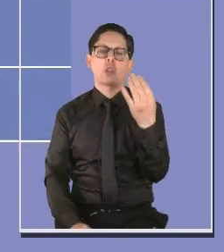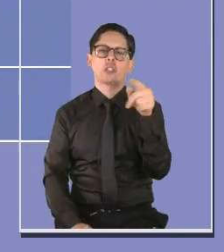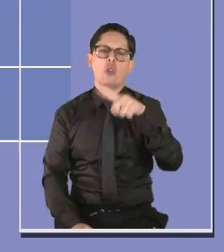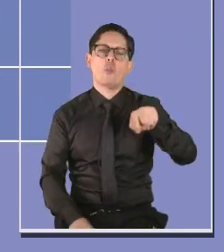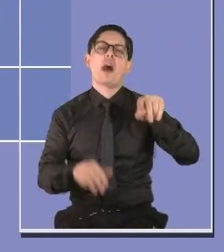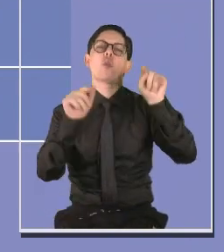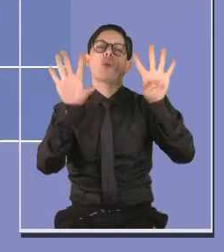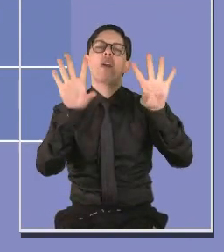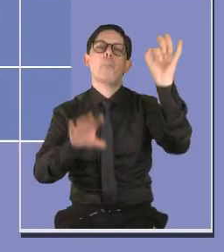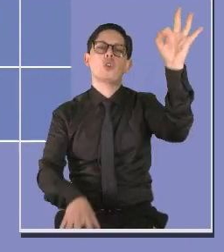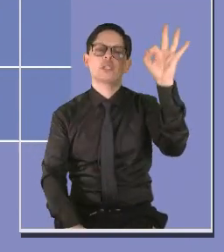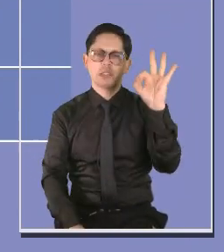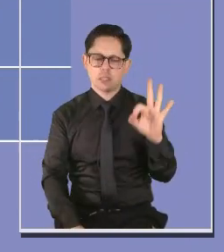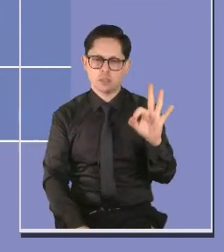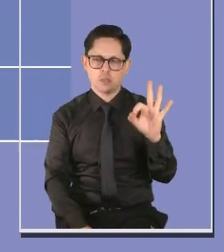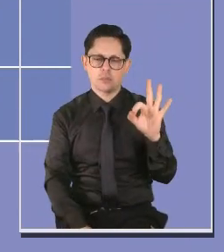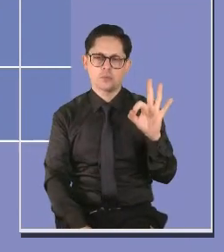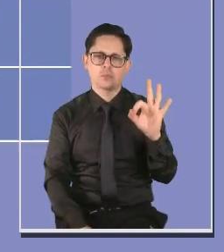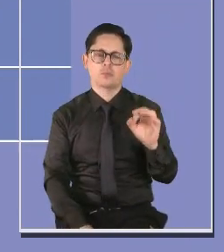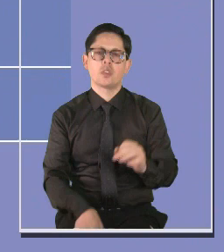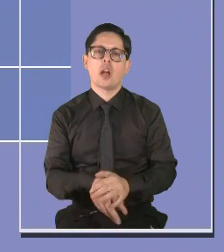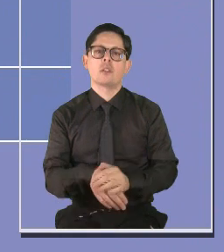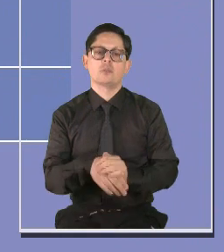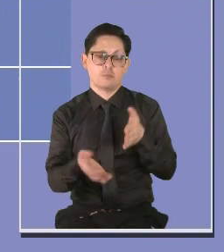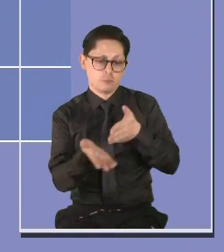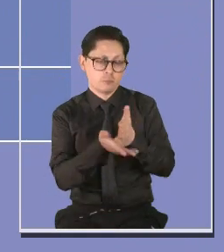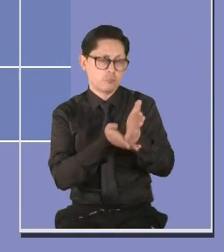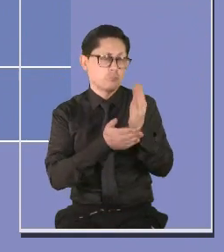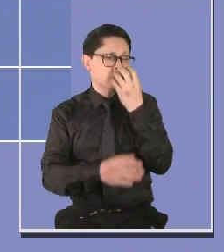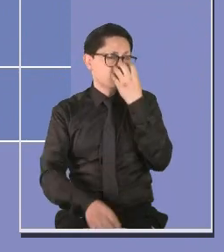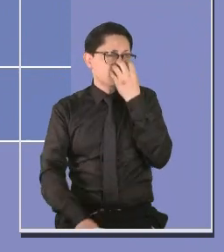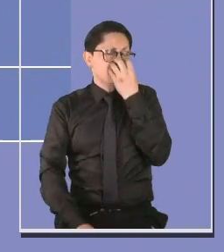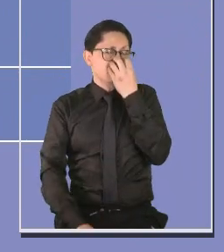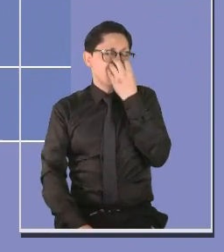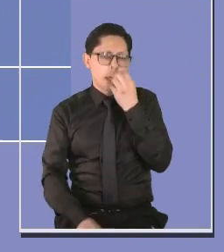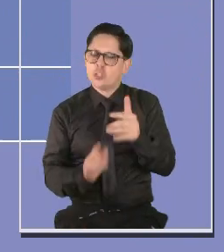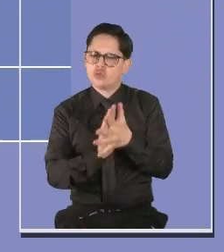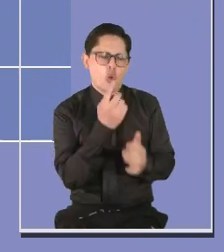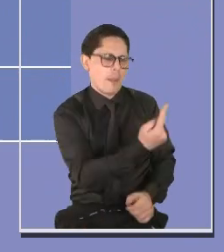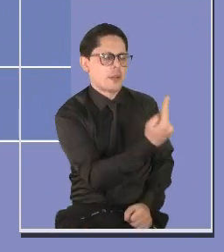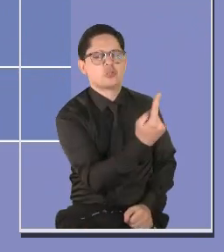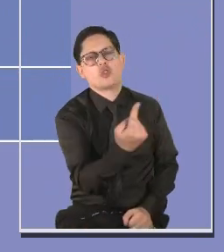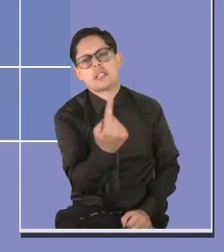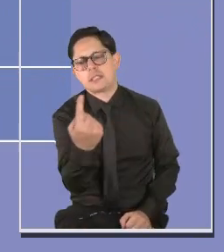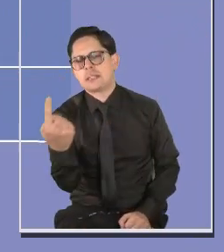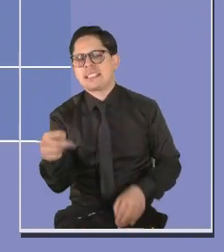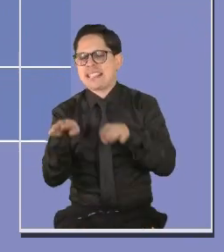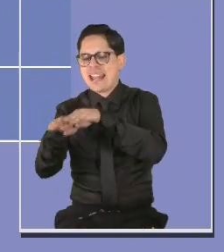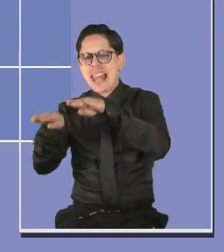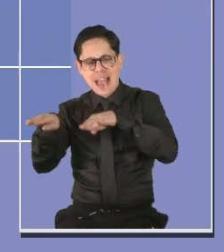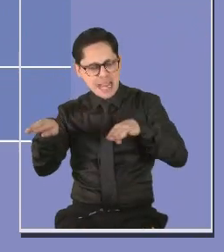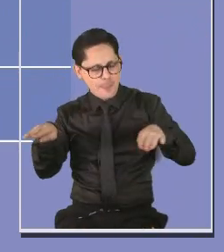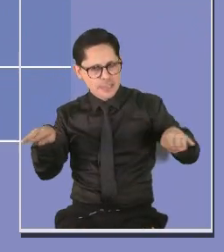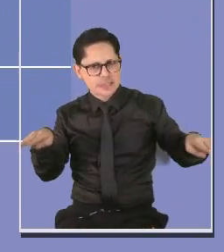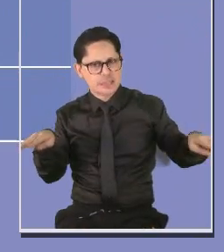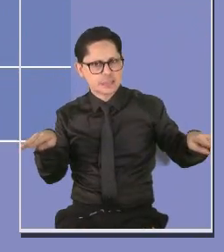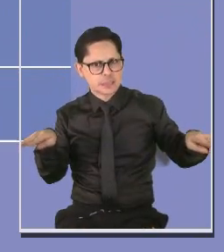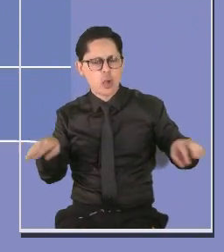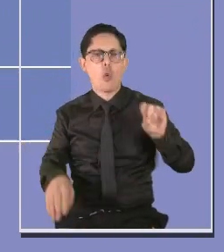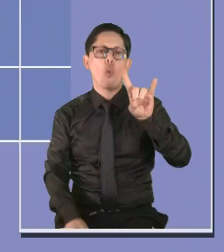14,9% de origen respiratorio en todos los pacientes que están en las camas de